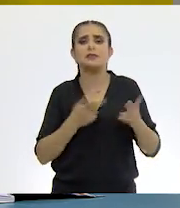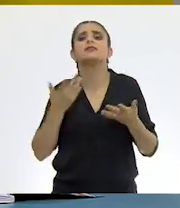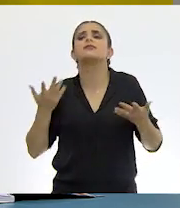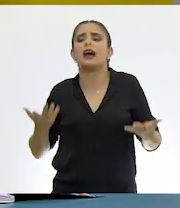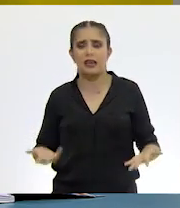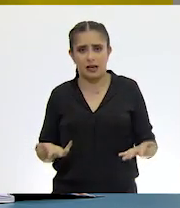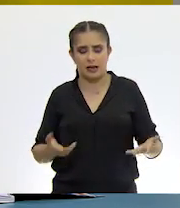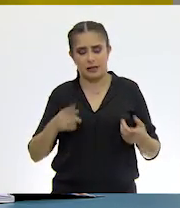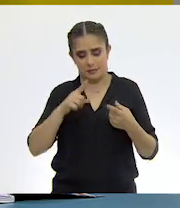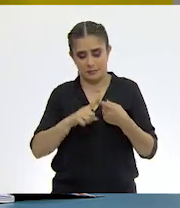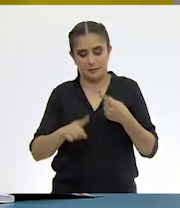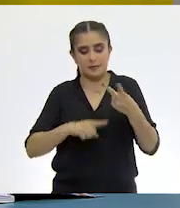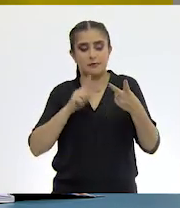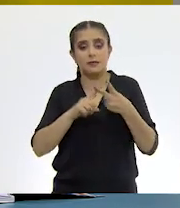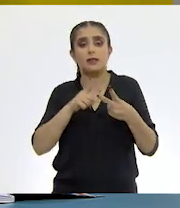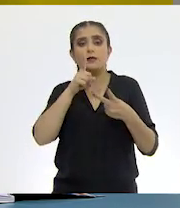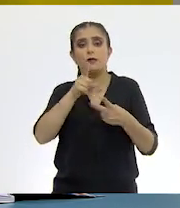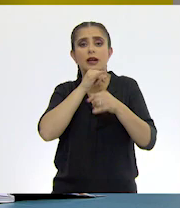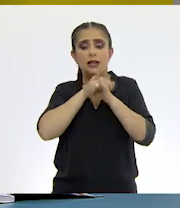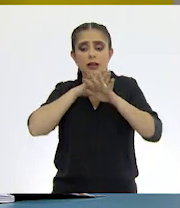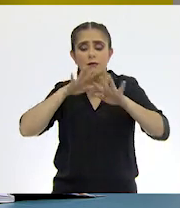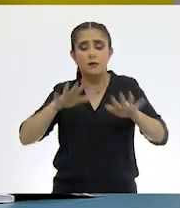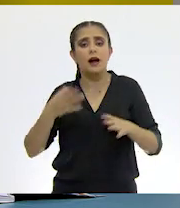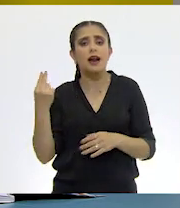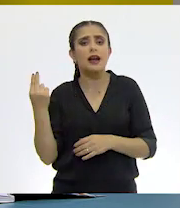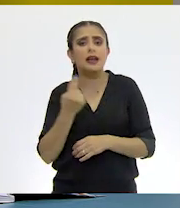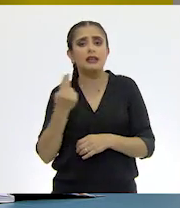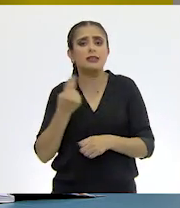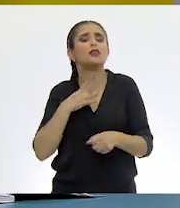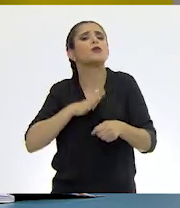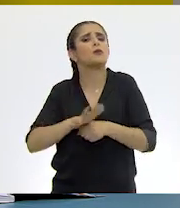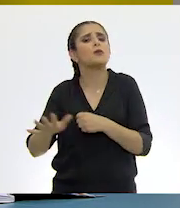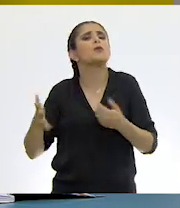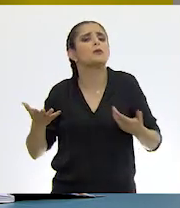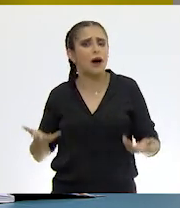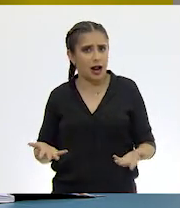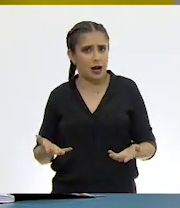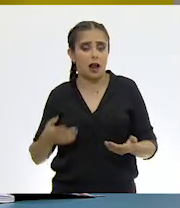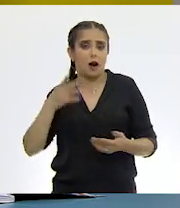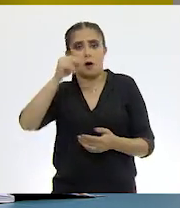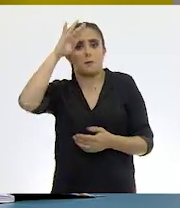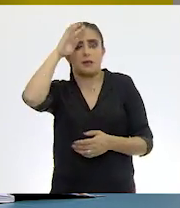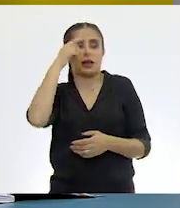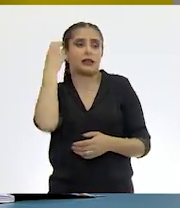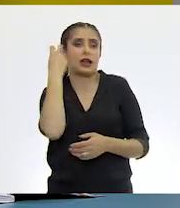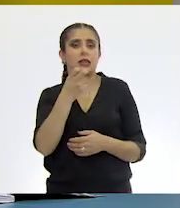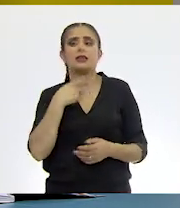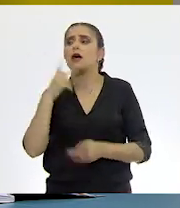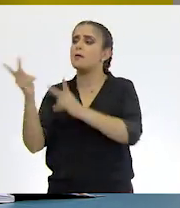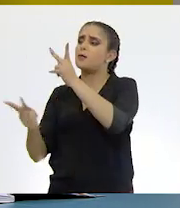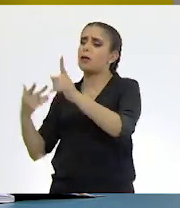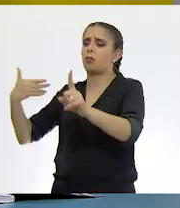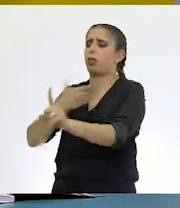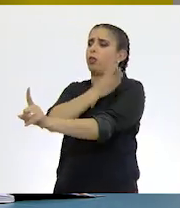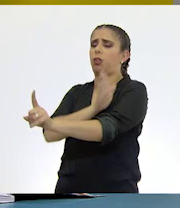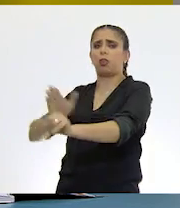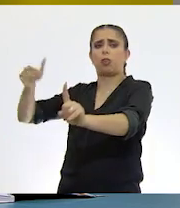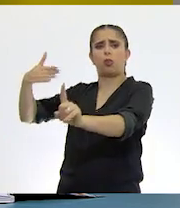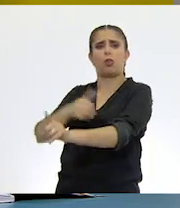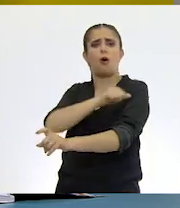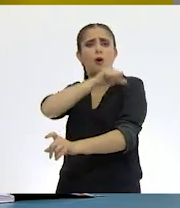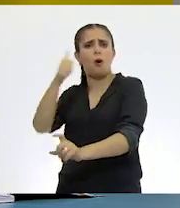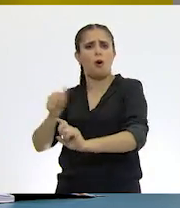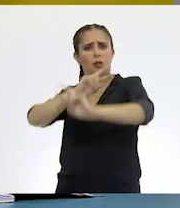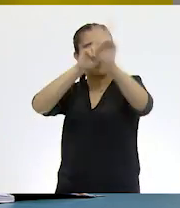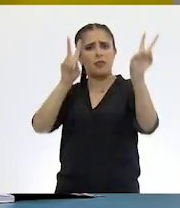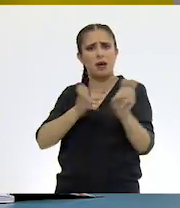Después, definir la información que necesitas que él te dé, porque no podemos llegar con preguntas de varios temas y a lo mejor en ese